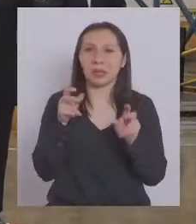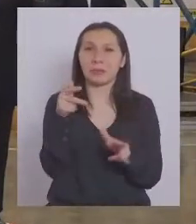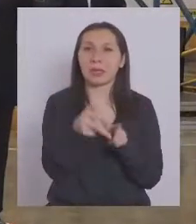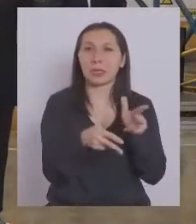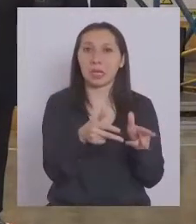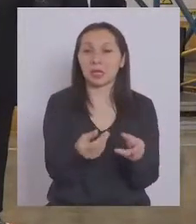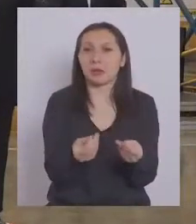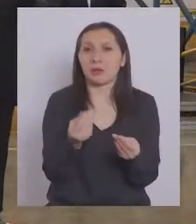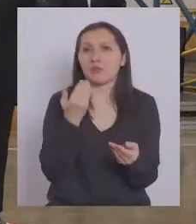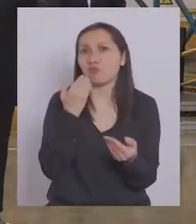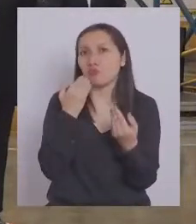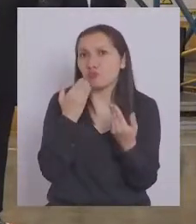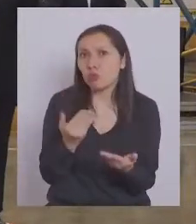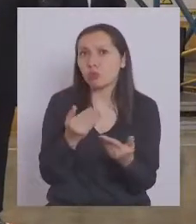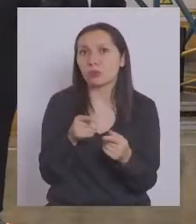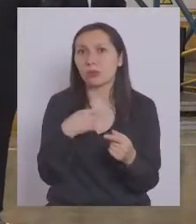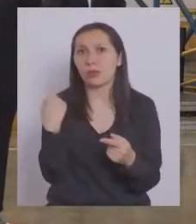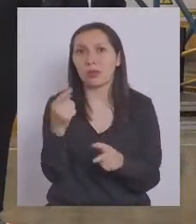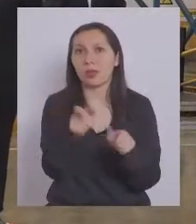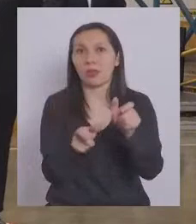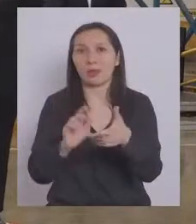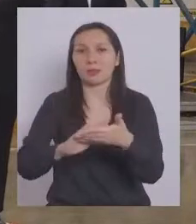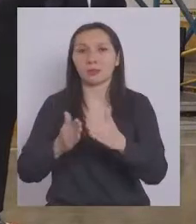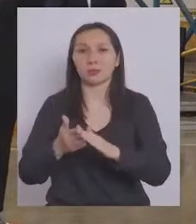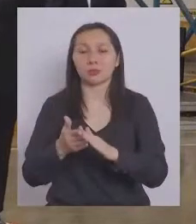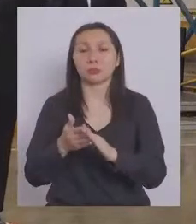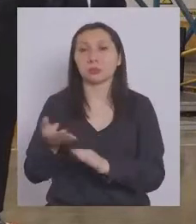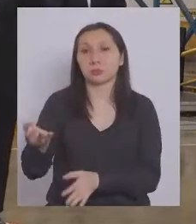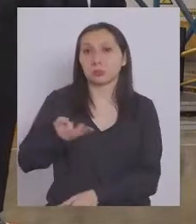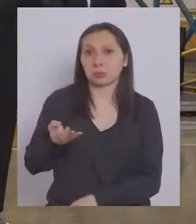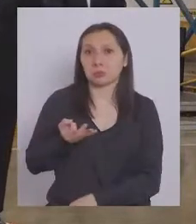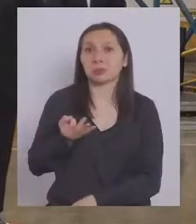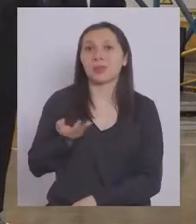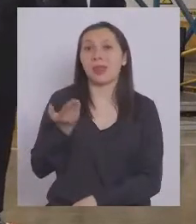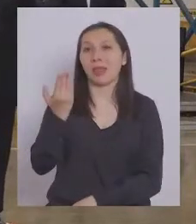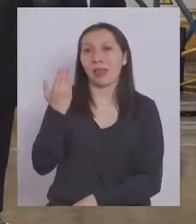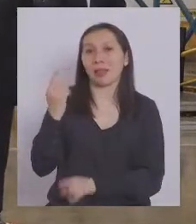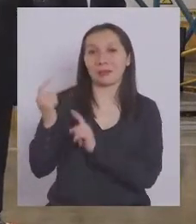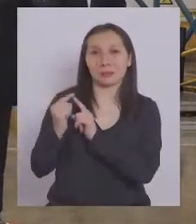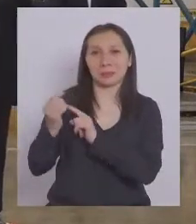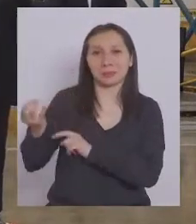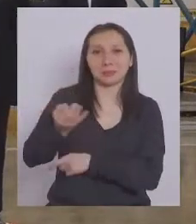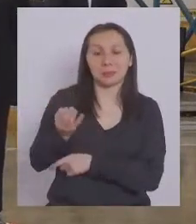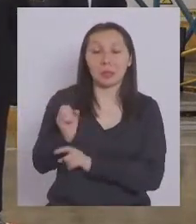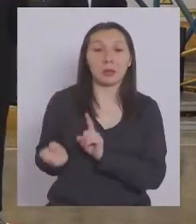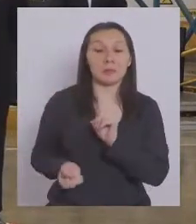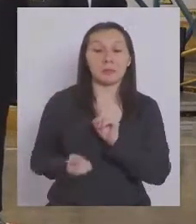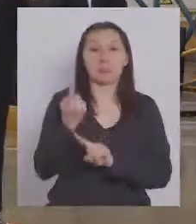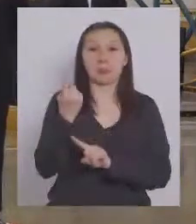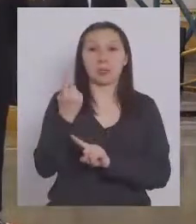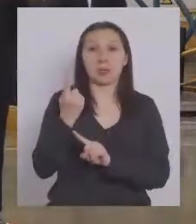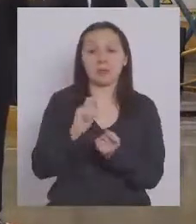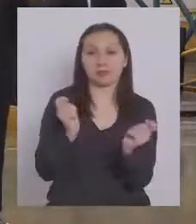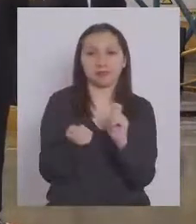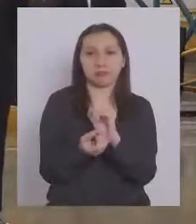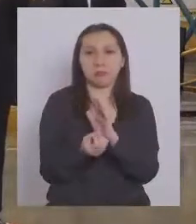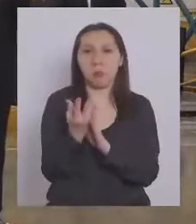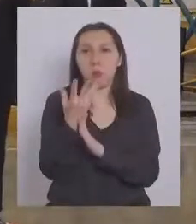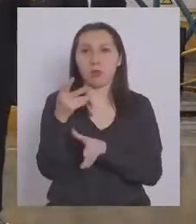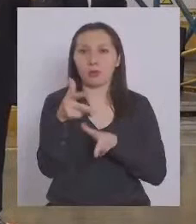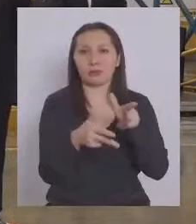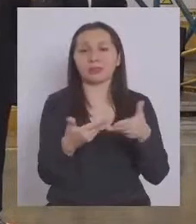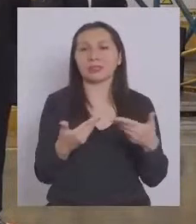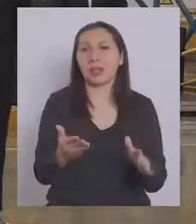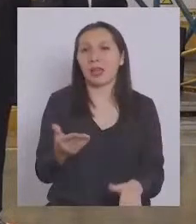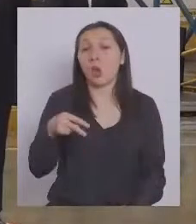el beneficio finalmente que va a generar a la comunidad. Me contaban de forma interna que esta es parte de la primera remodelación de la flota, porque